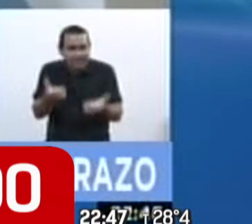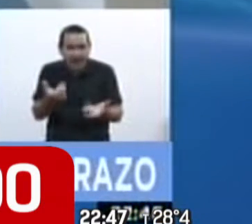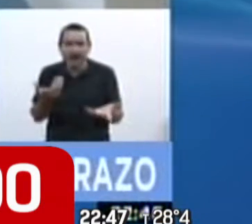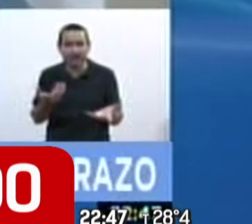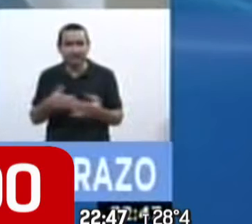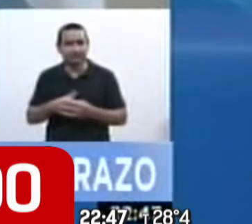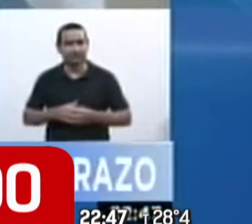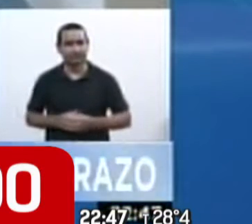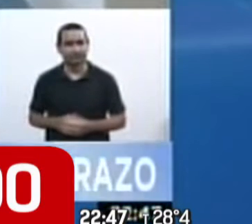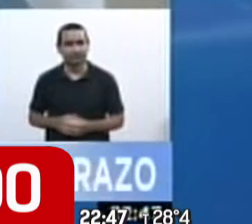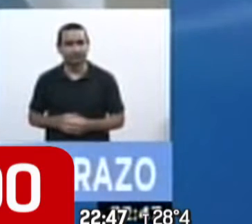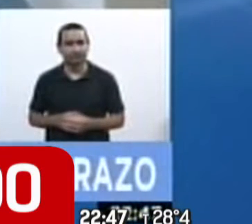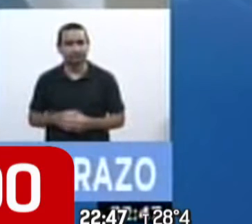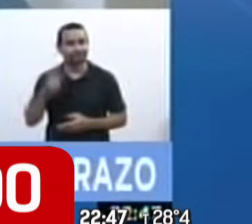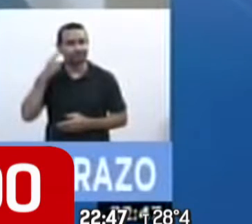ser